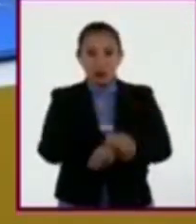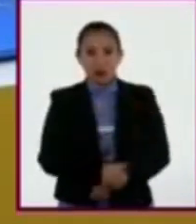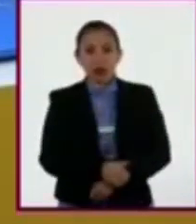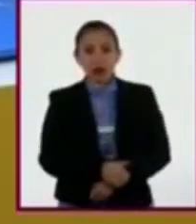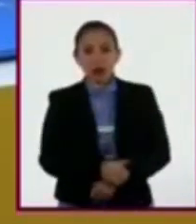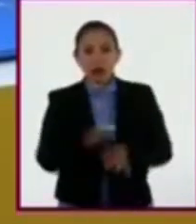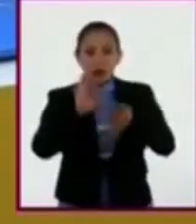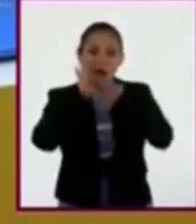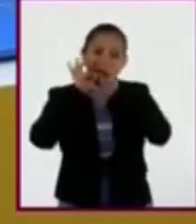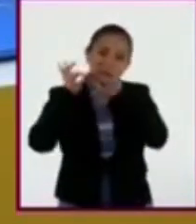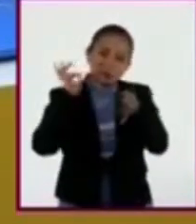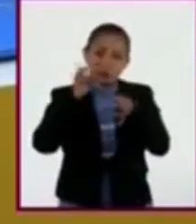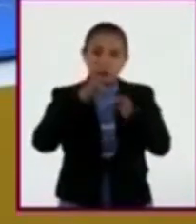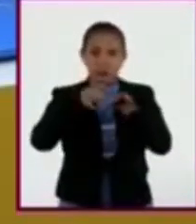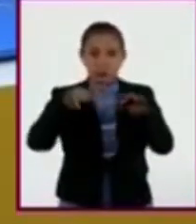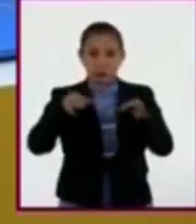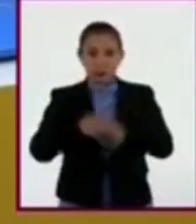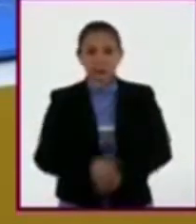Cinta adhesiva.